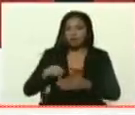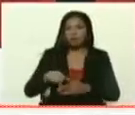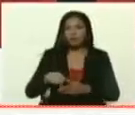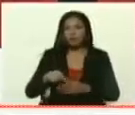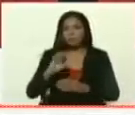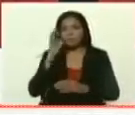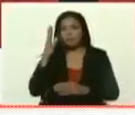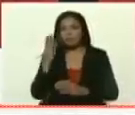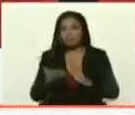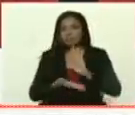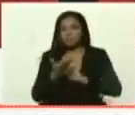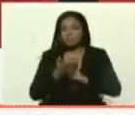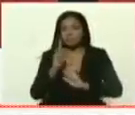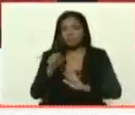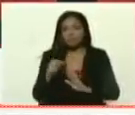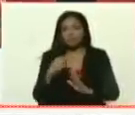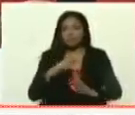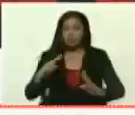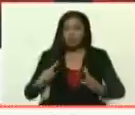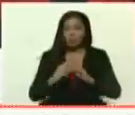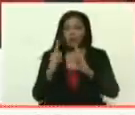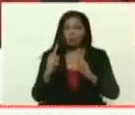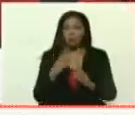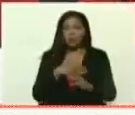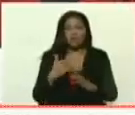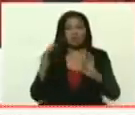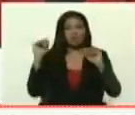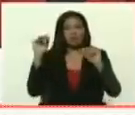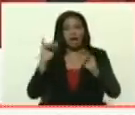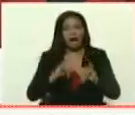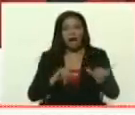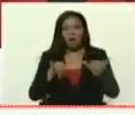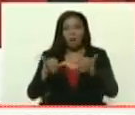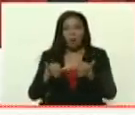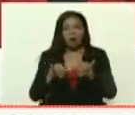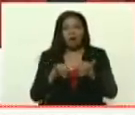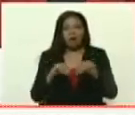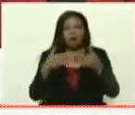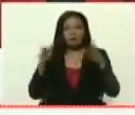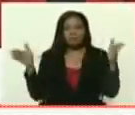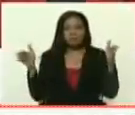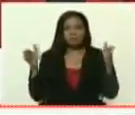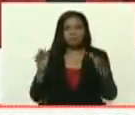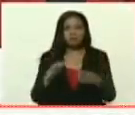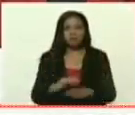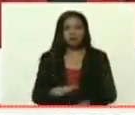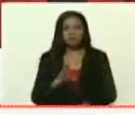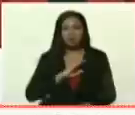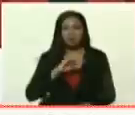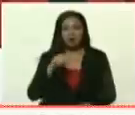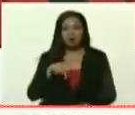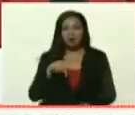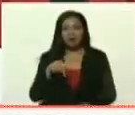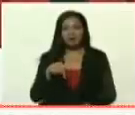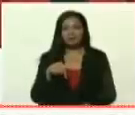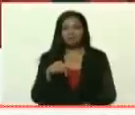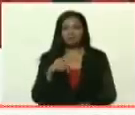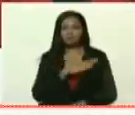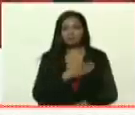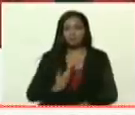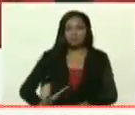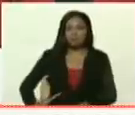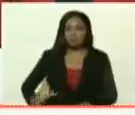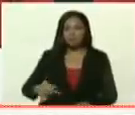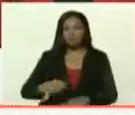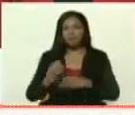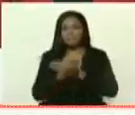parece muy importante este encuentro. Quise despedirlo aquí mismo en la puerta de el despacho número uno, el despacho presidencial de